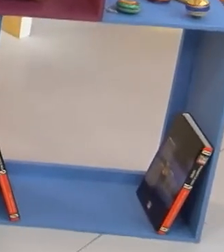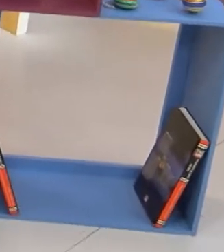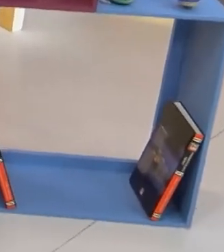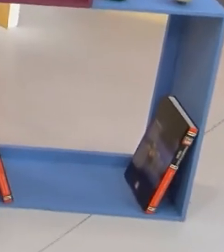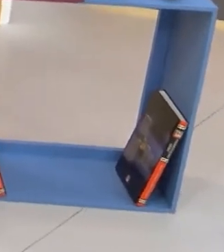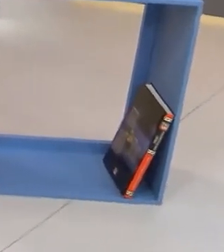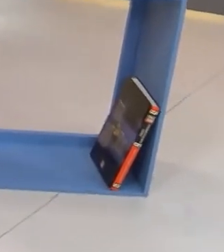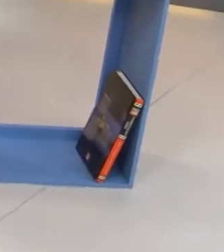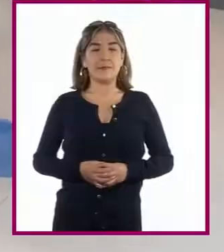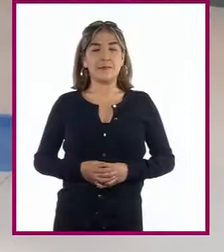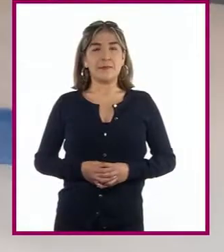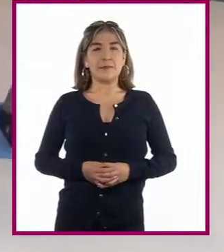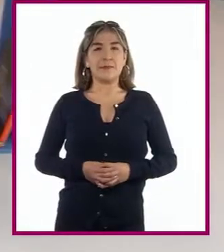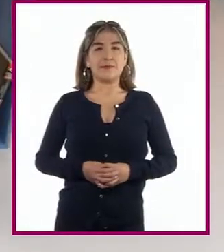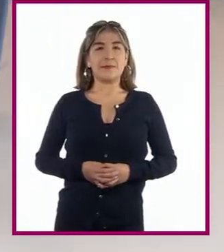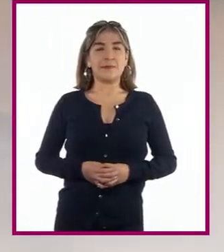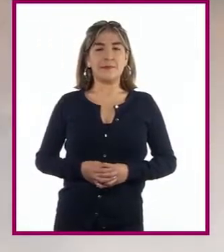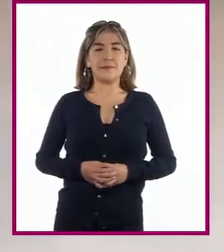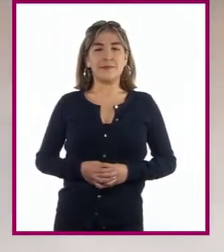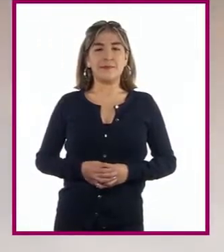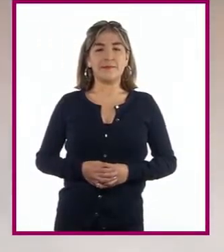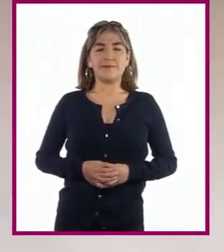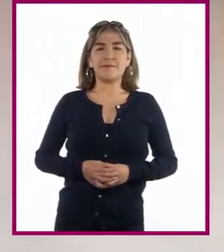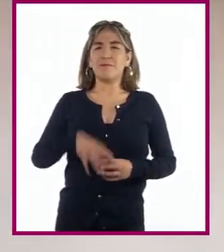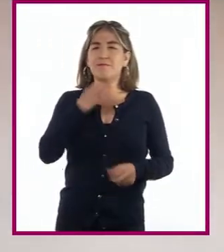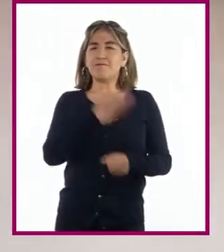Creo que de este lado la acomodaré.